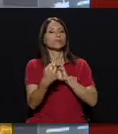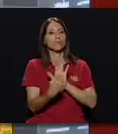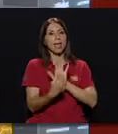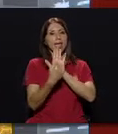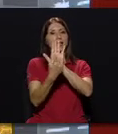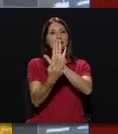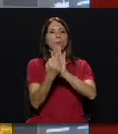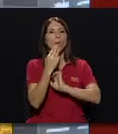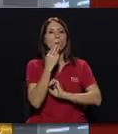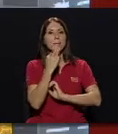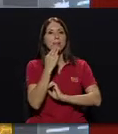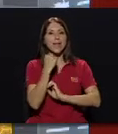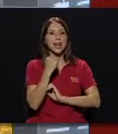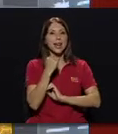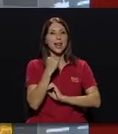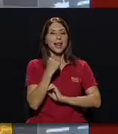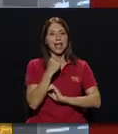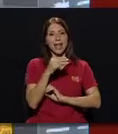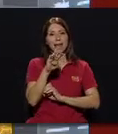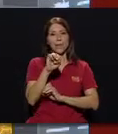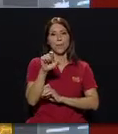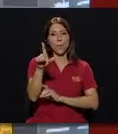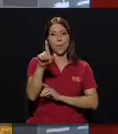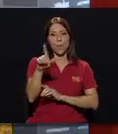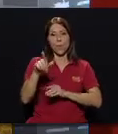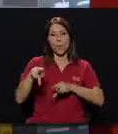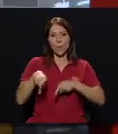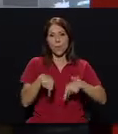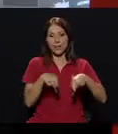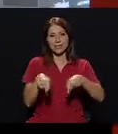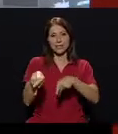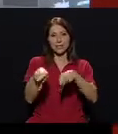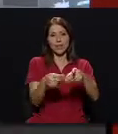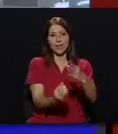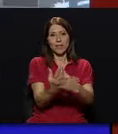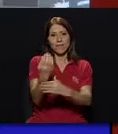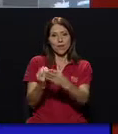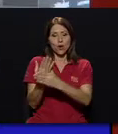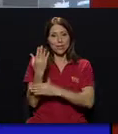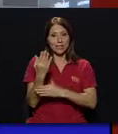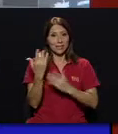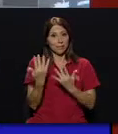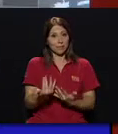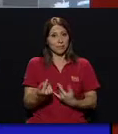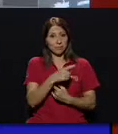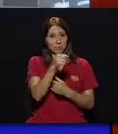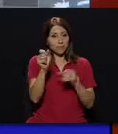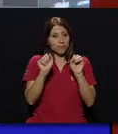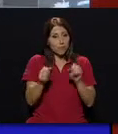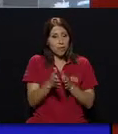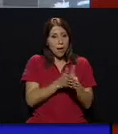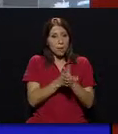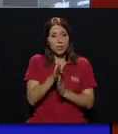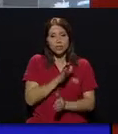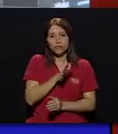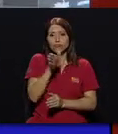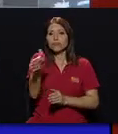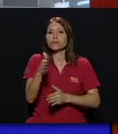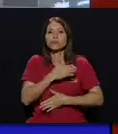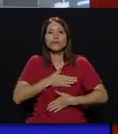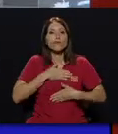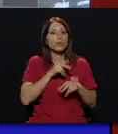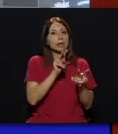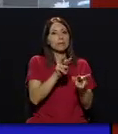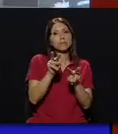lugar la Expo Miel en el Paseo de las Flores y esperamos pues que ustedes también puedan aprovechar la oportunidad para ir a disfrutar